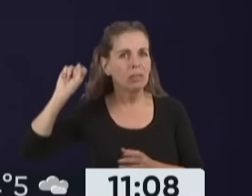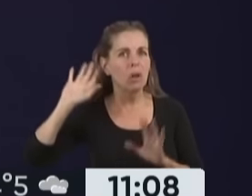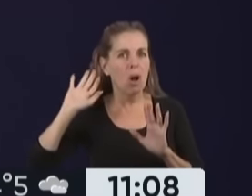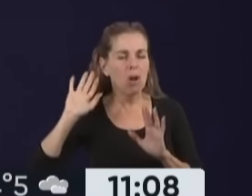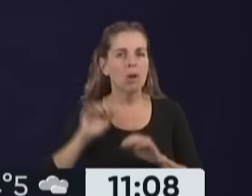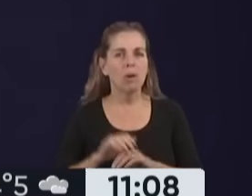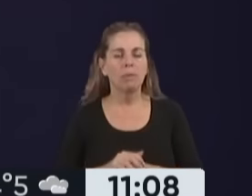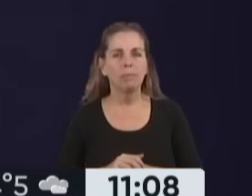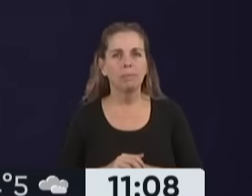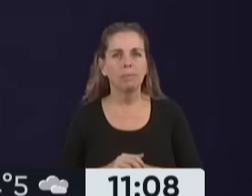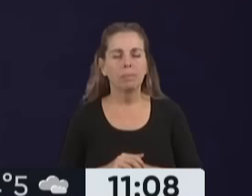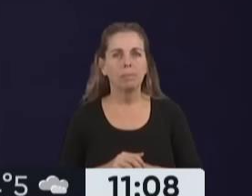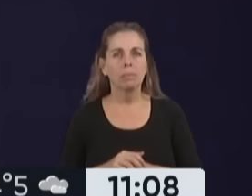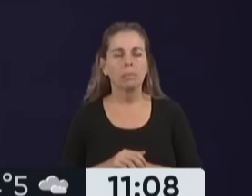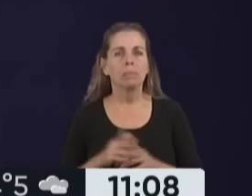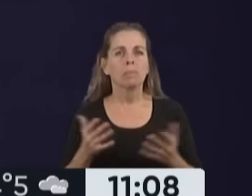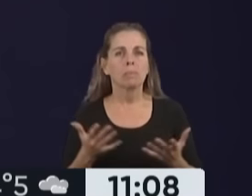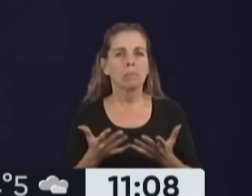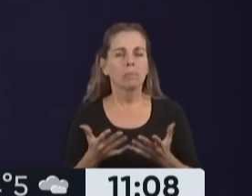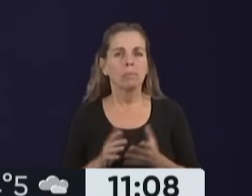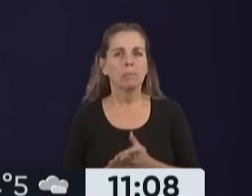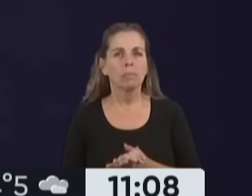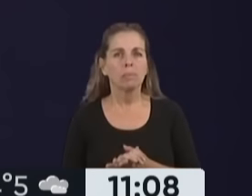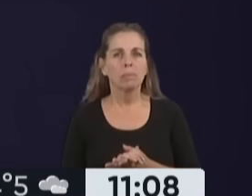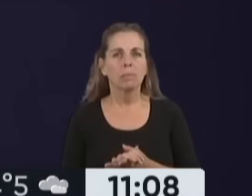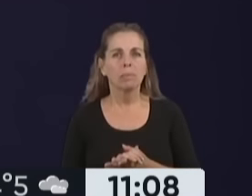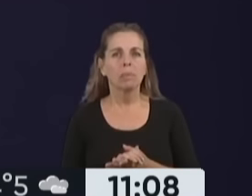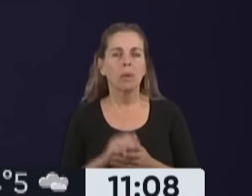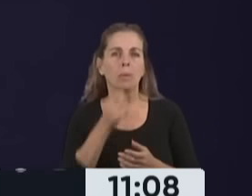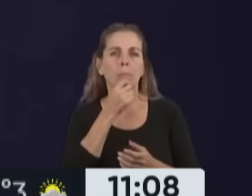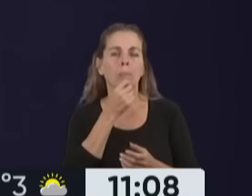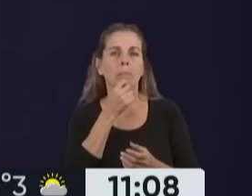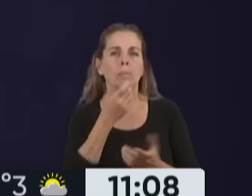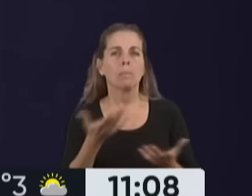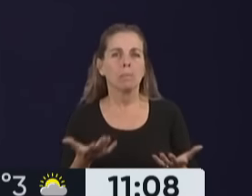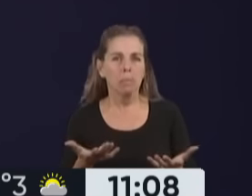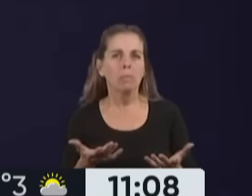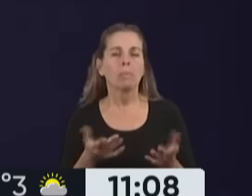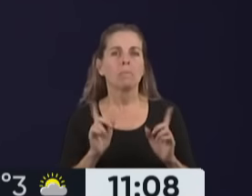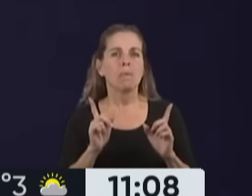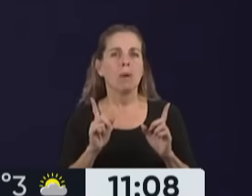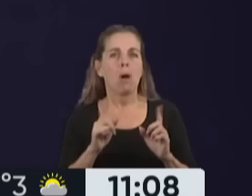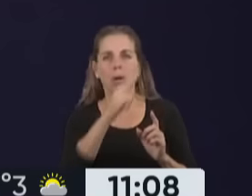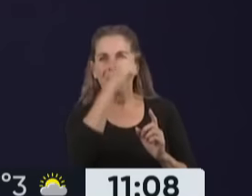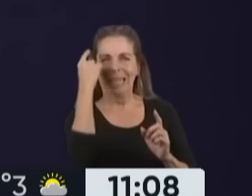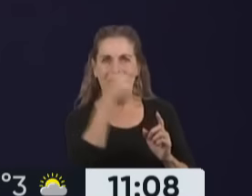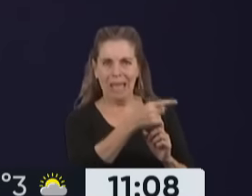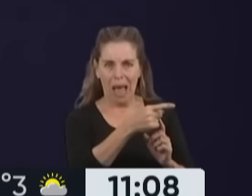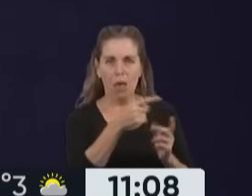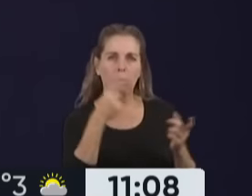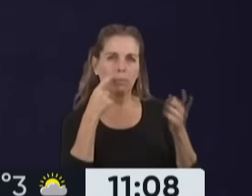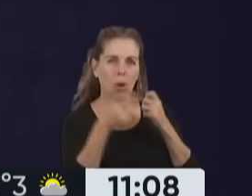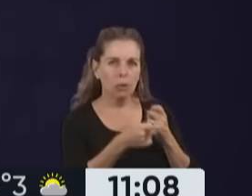excluye los componentes regulados, o sea, lo que tiene un dedo del Estado encima, y los